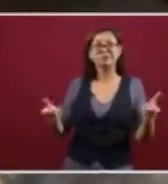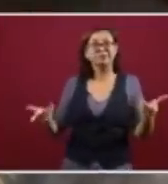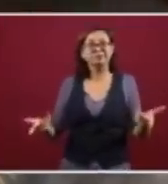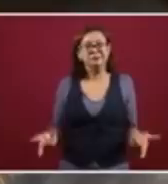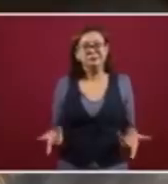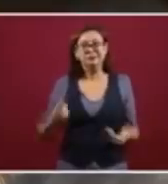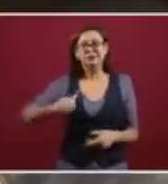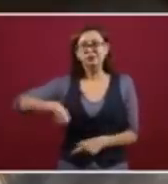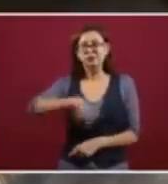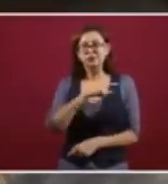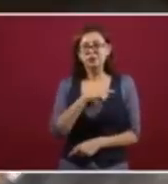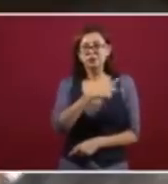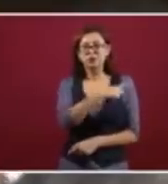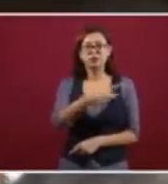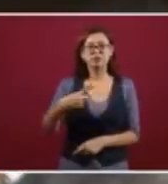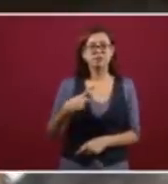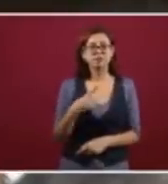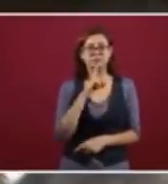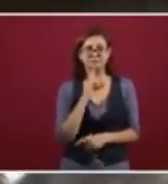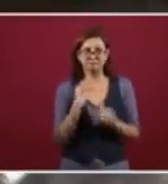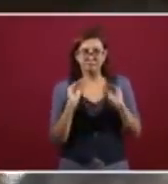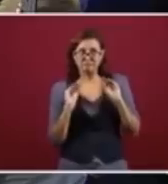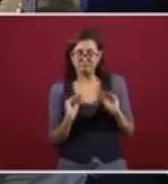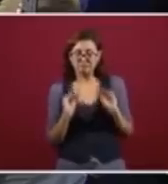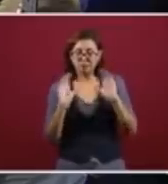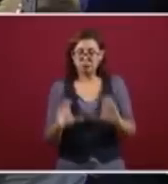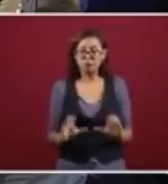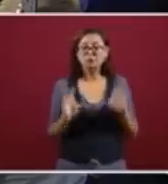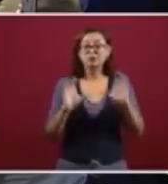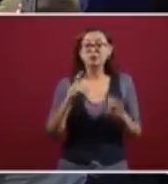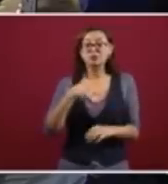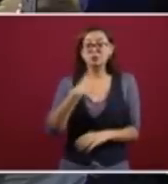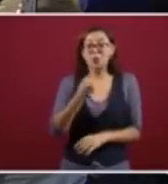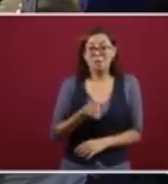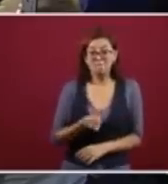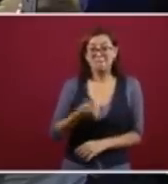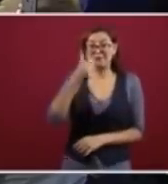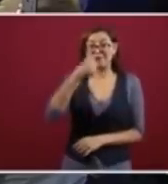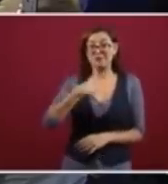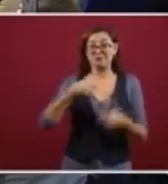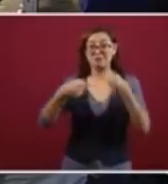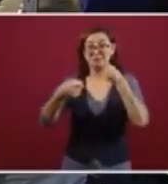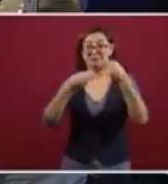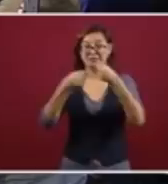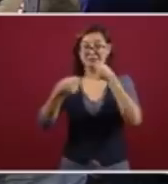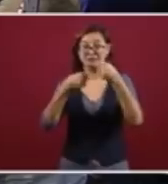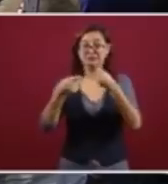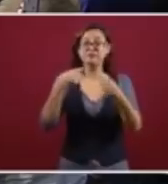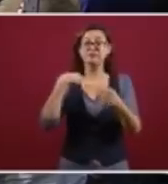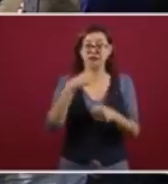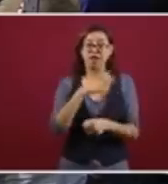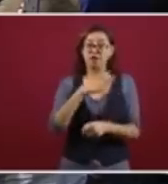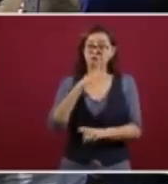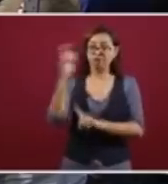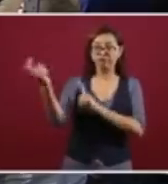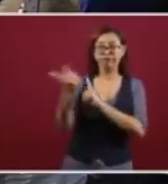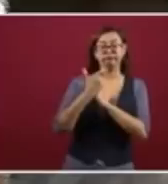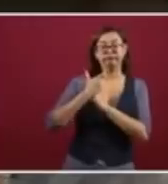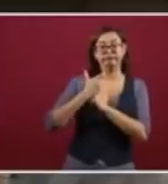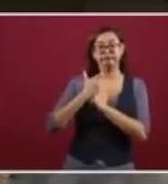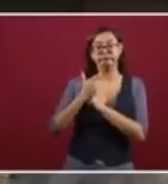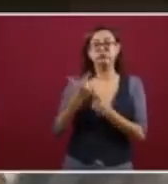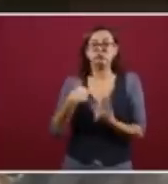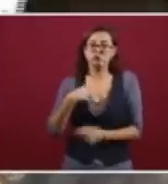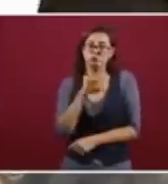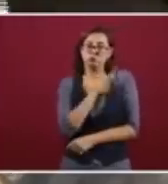pues tenemos que estar autocensurados, ¿sí? Yo soy el primer periodista en el país que estoy dentro del mecanismo de protección. Aún así